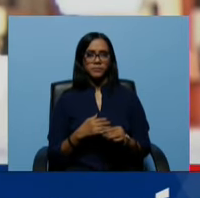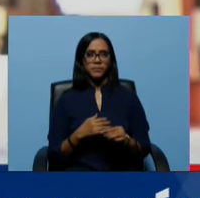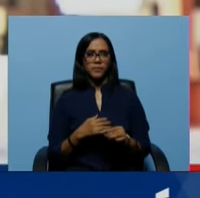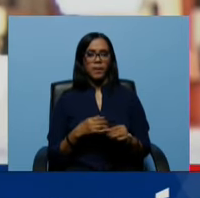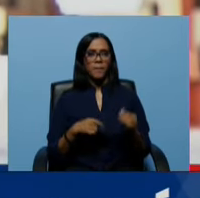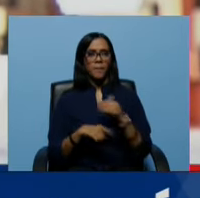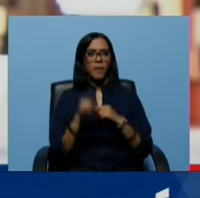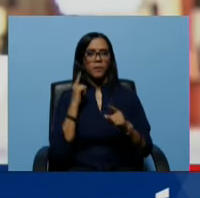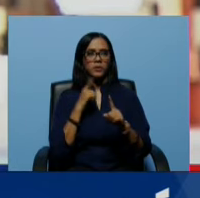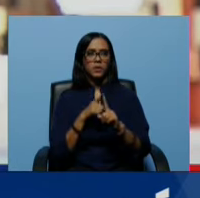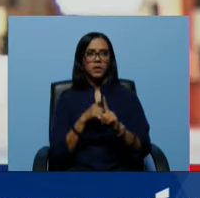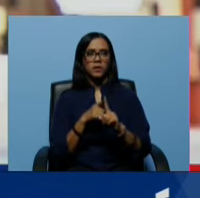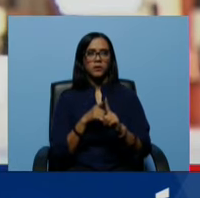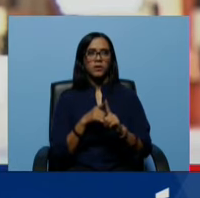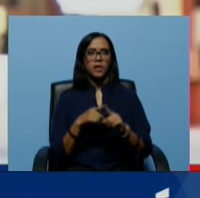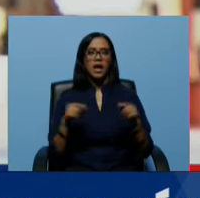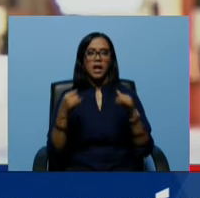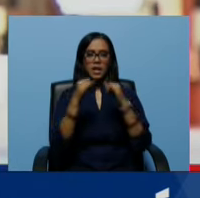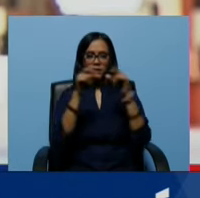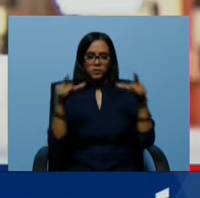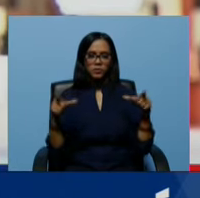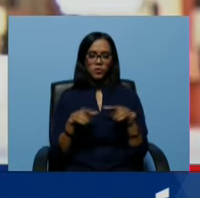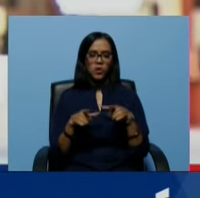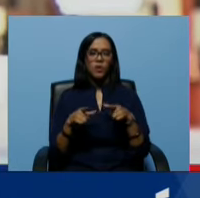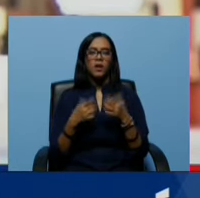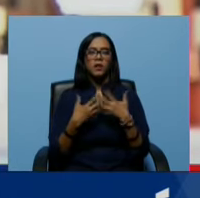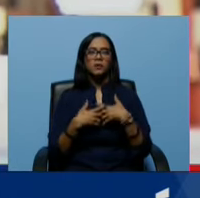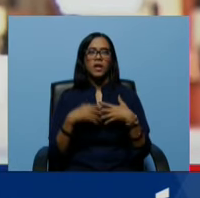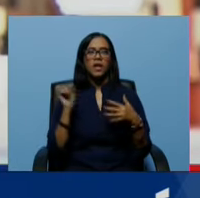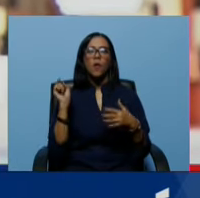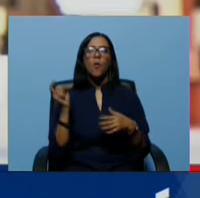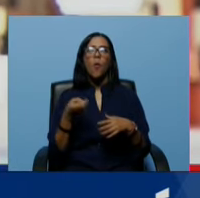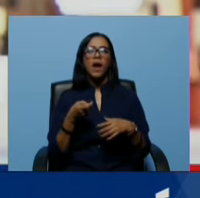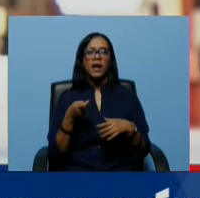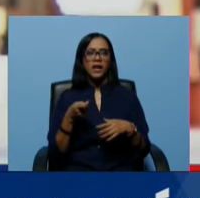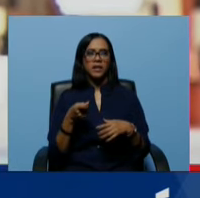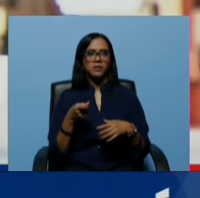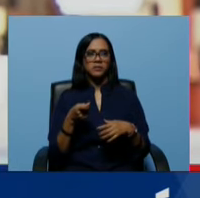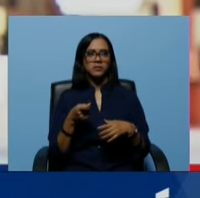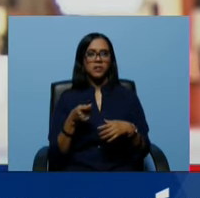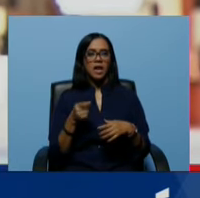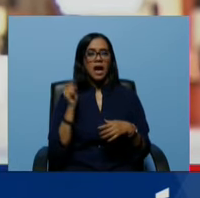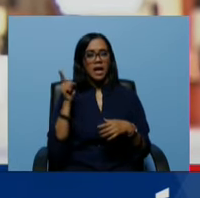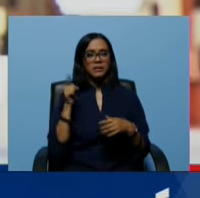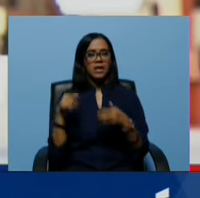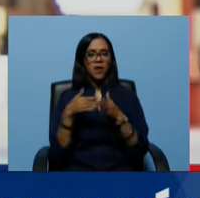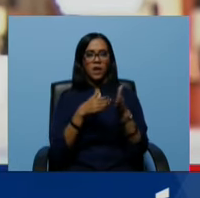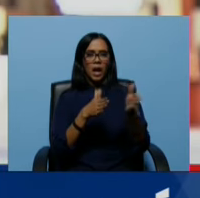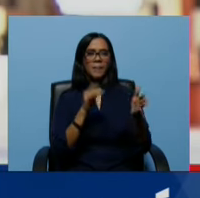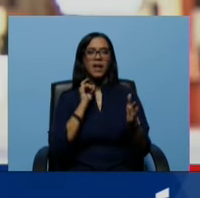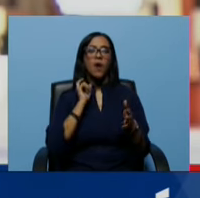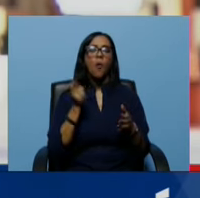directo a la zona industrial de Guarenas, allá en los caminos de